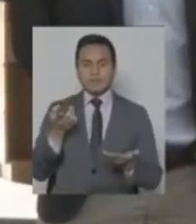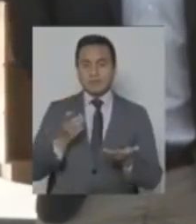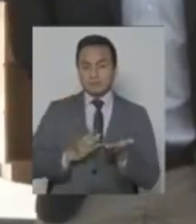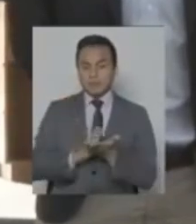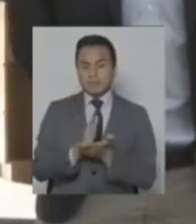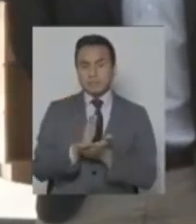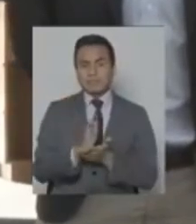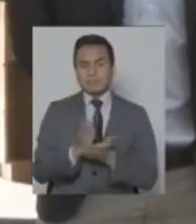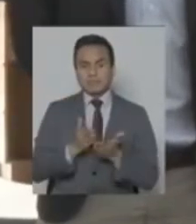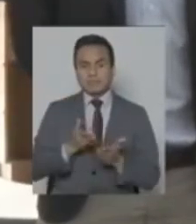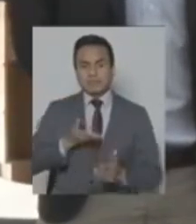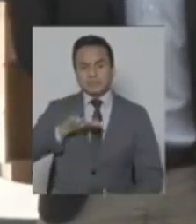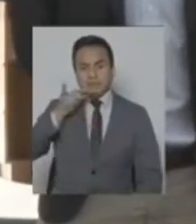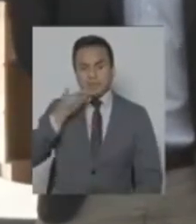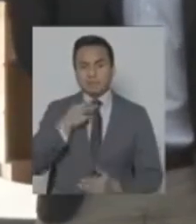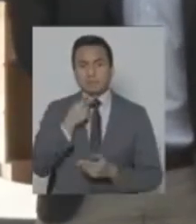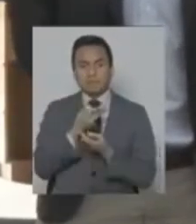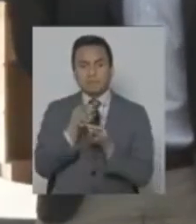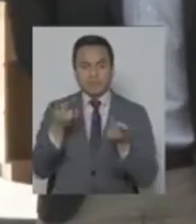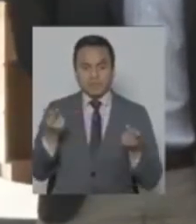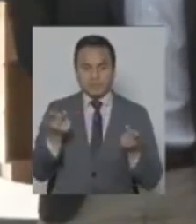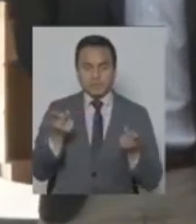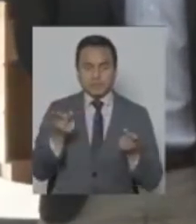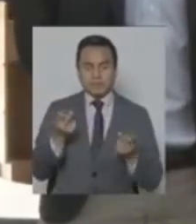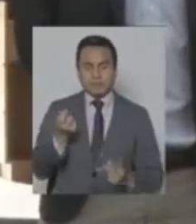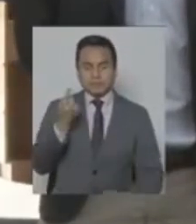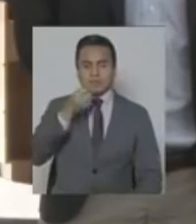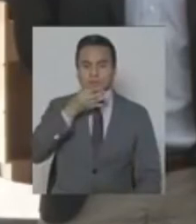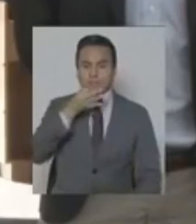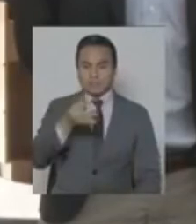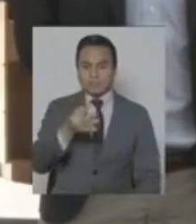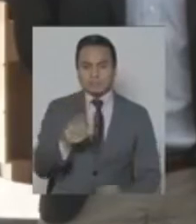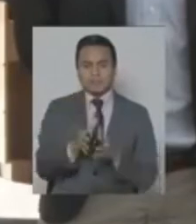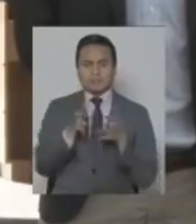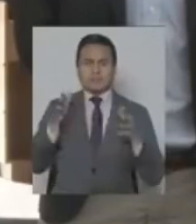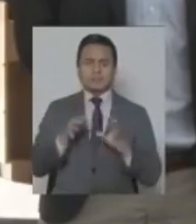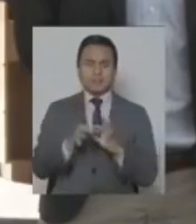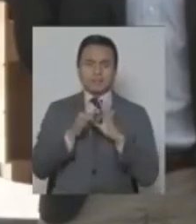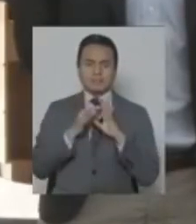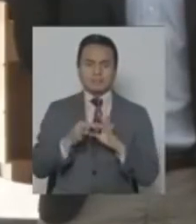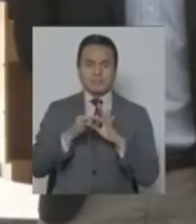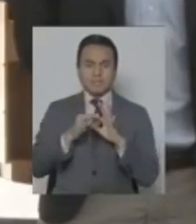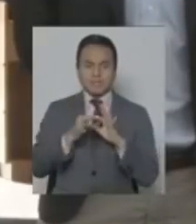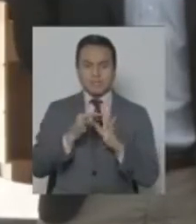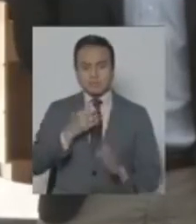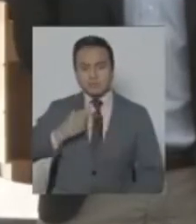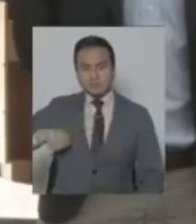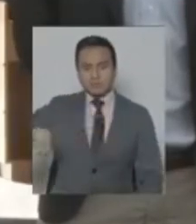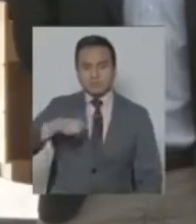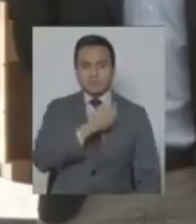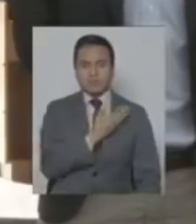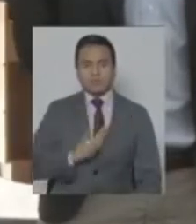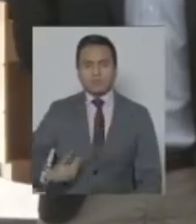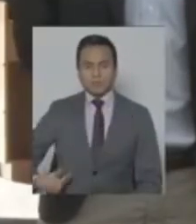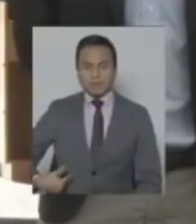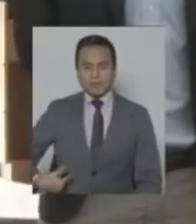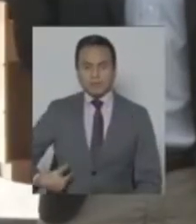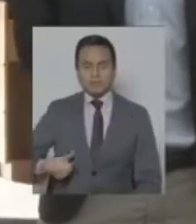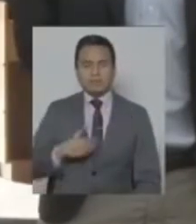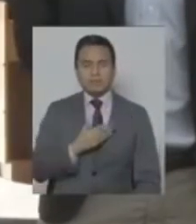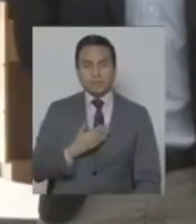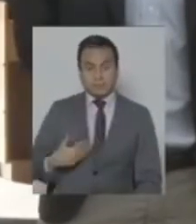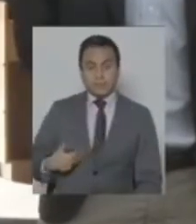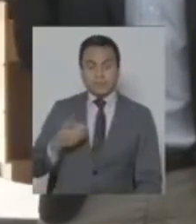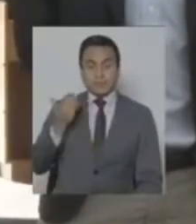esta parte de la vocería sin decir el tremendo agradecimiento que tenemos como gobierno del presidente